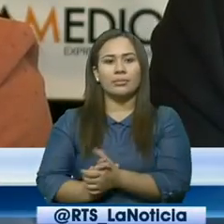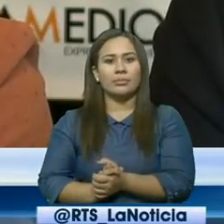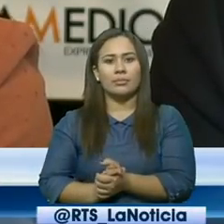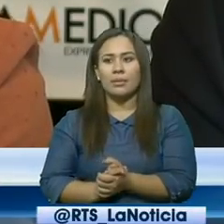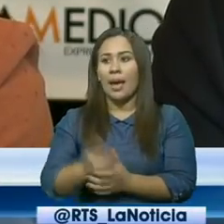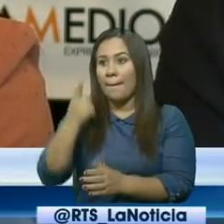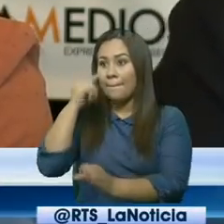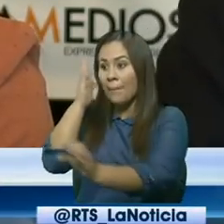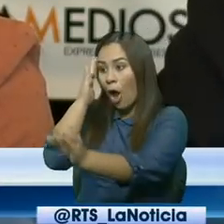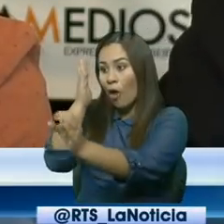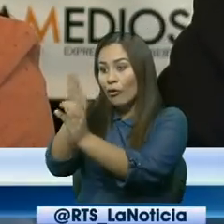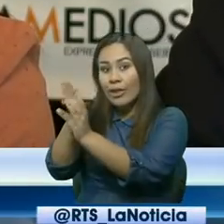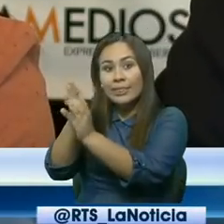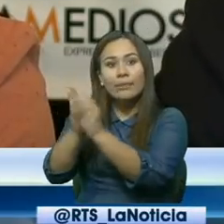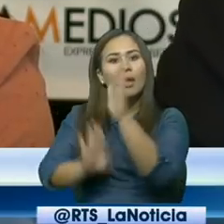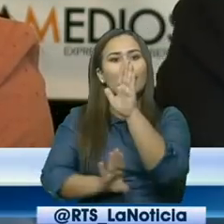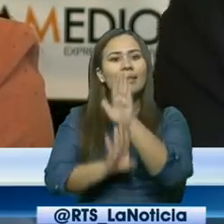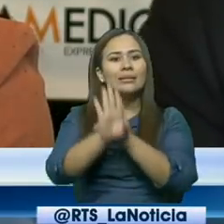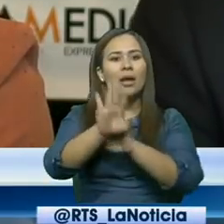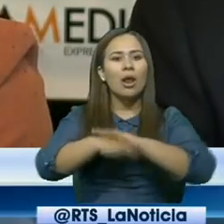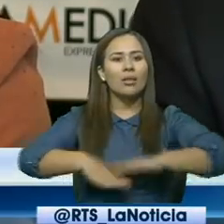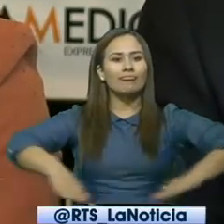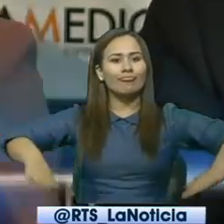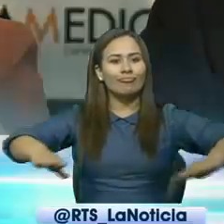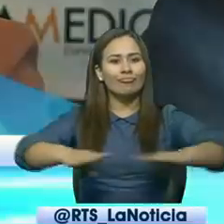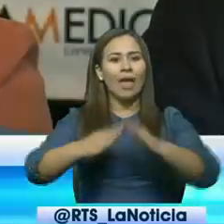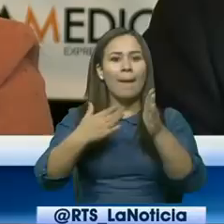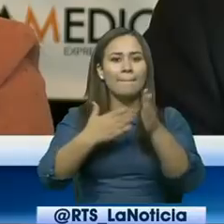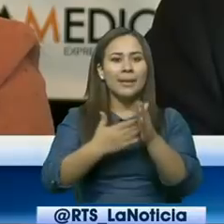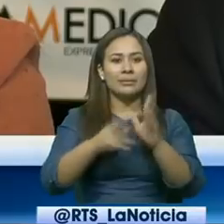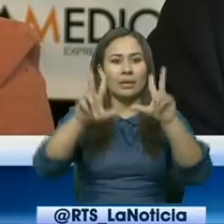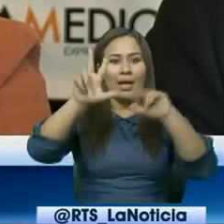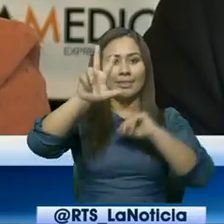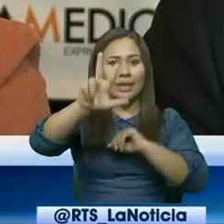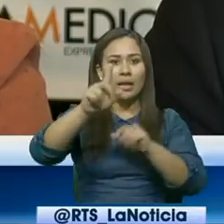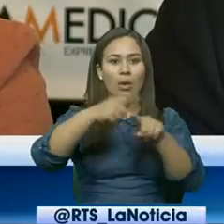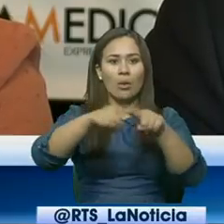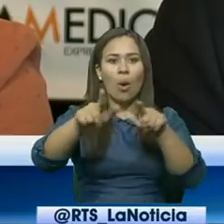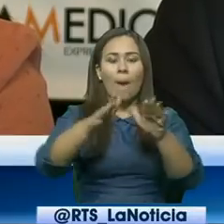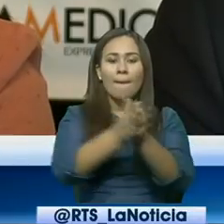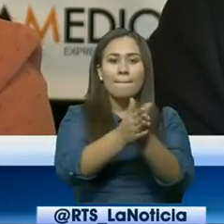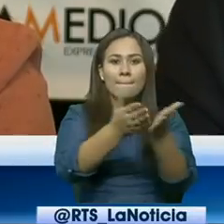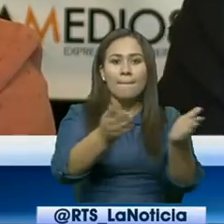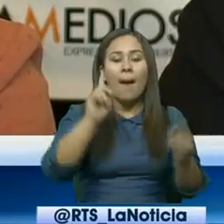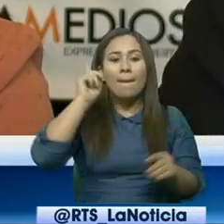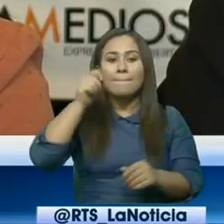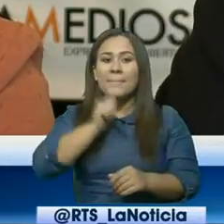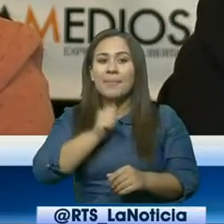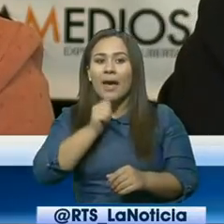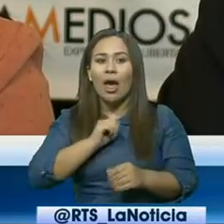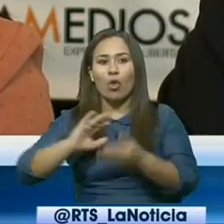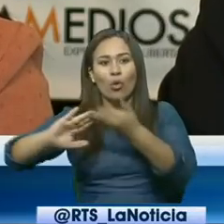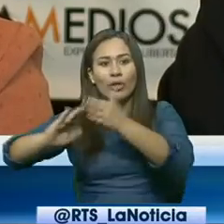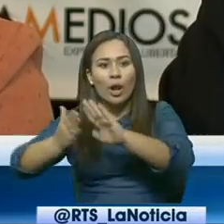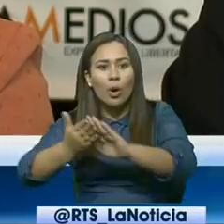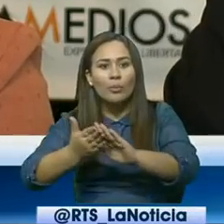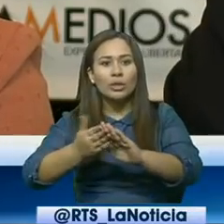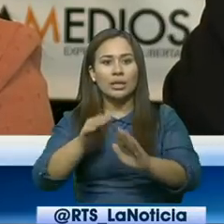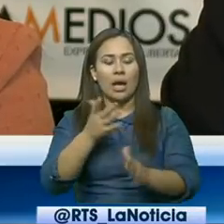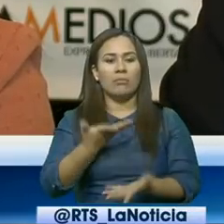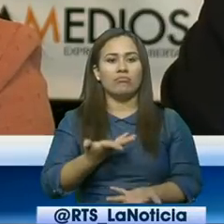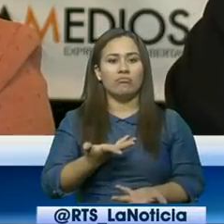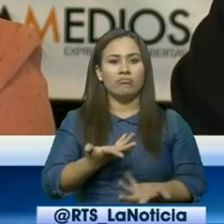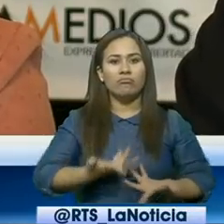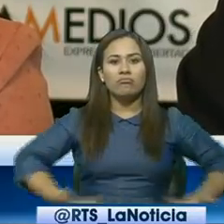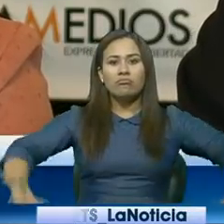desarrollo y desarrollo armónico de los preceptores de medios públicos comunitarios y privados es decir debemos